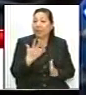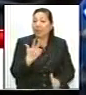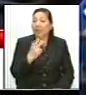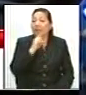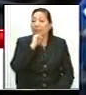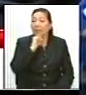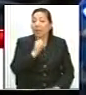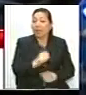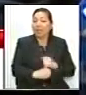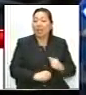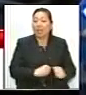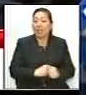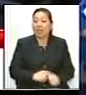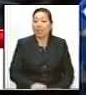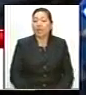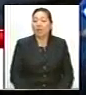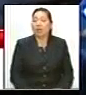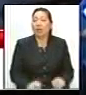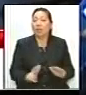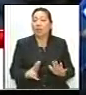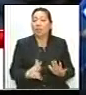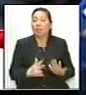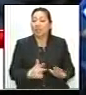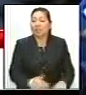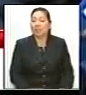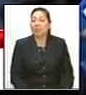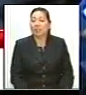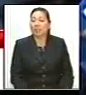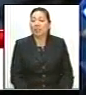diciembre del 2018.